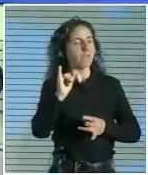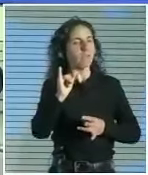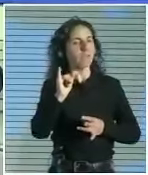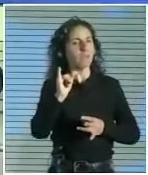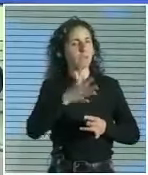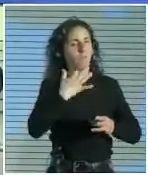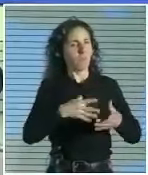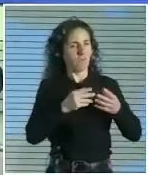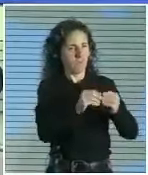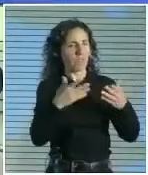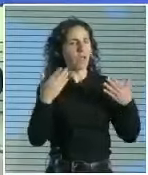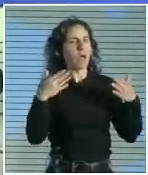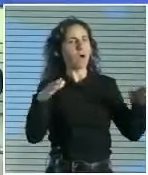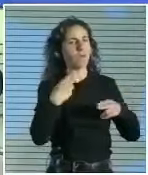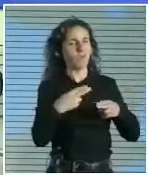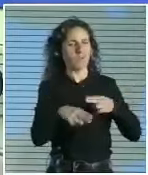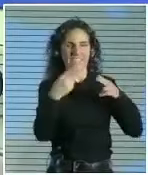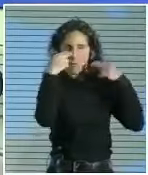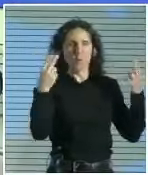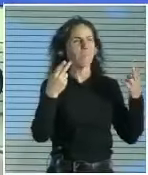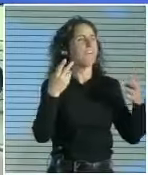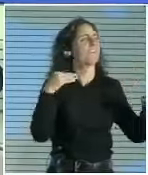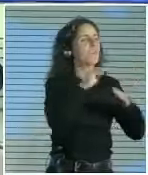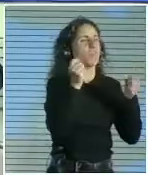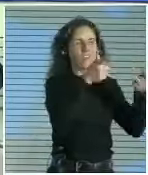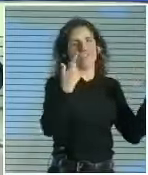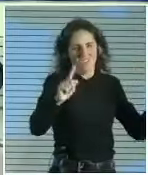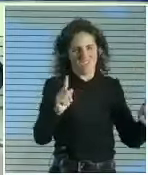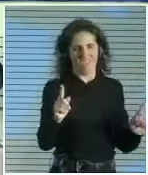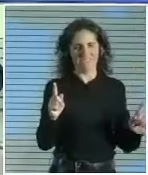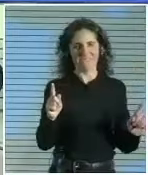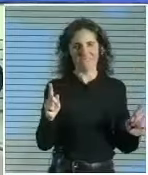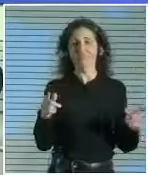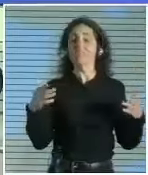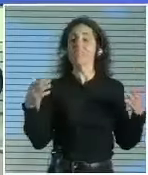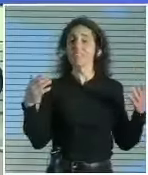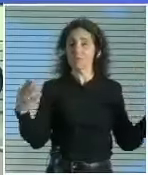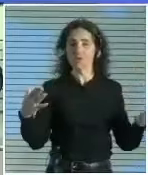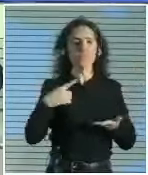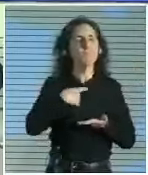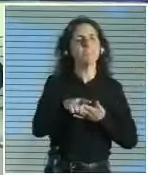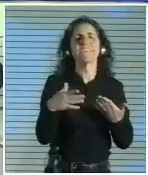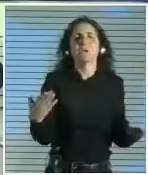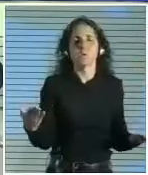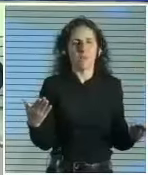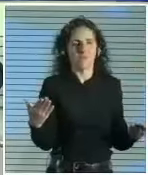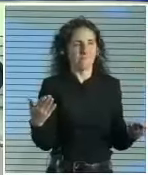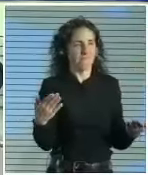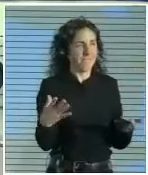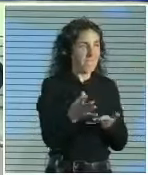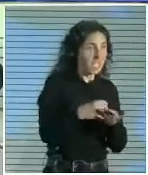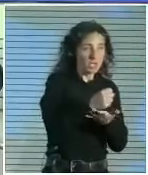políticas públicas las acompañen. Entonces, el mensaje es que todo el mundo se lleve la parte que